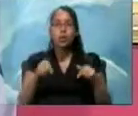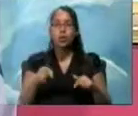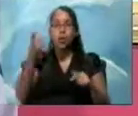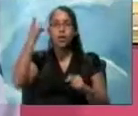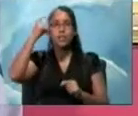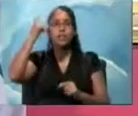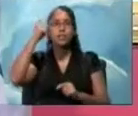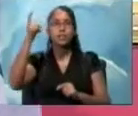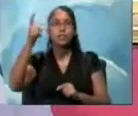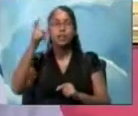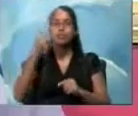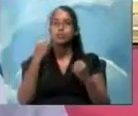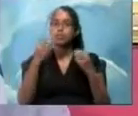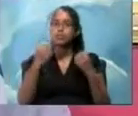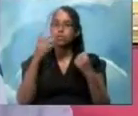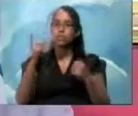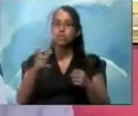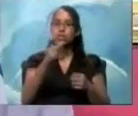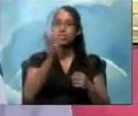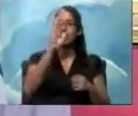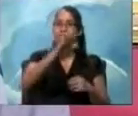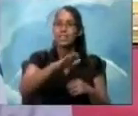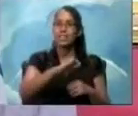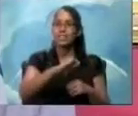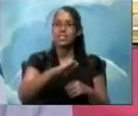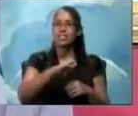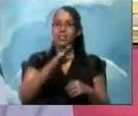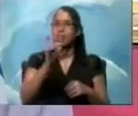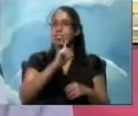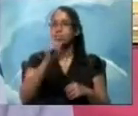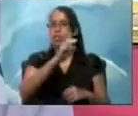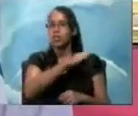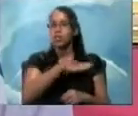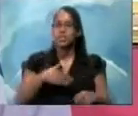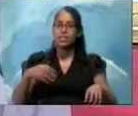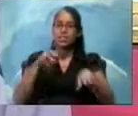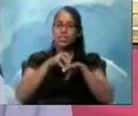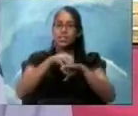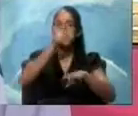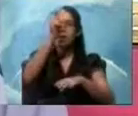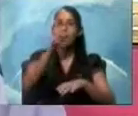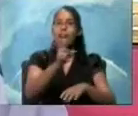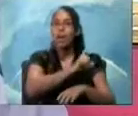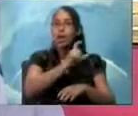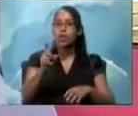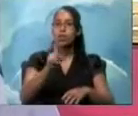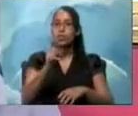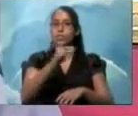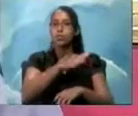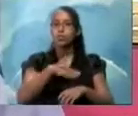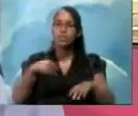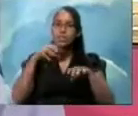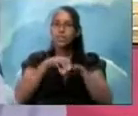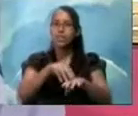día mucha gente no quieren llevar la cruz de Jesús, no quieren